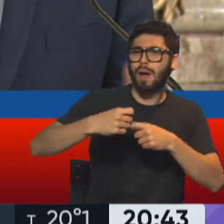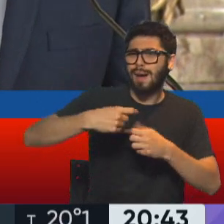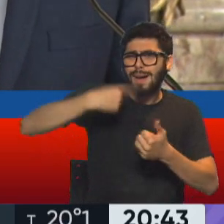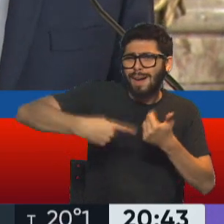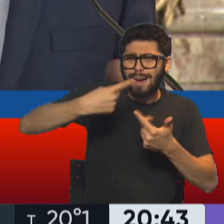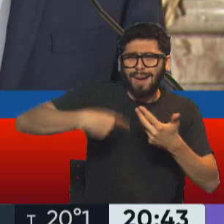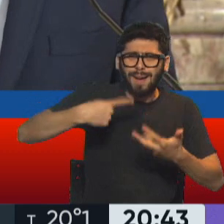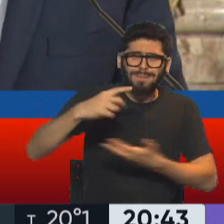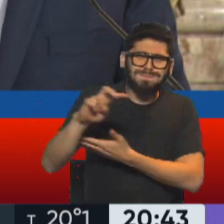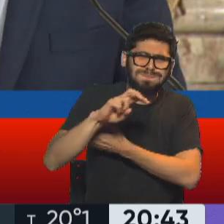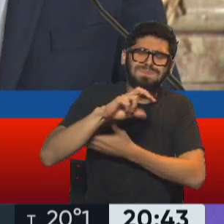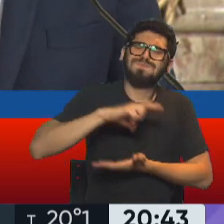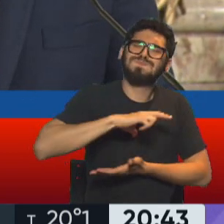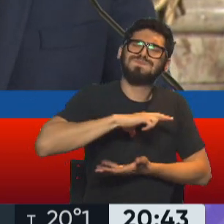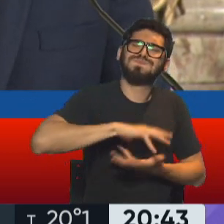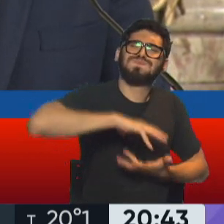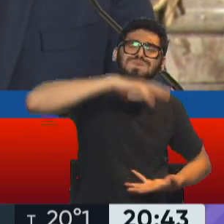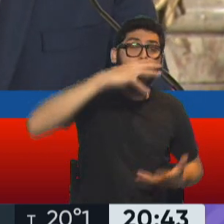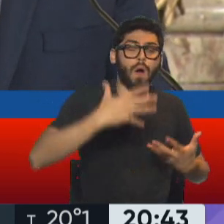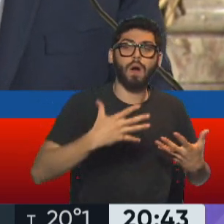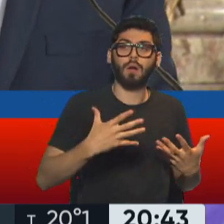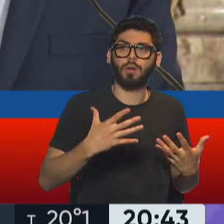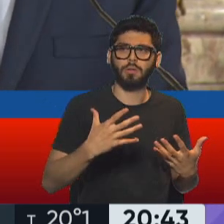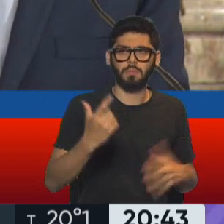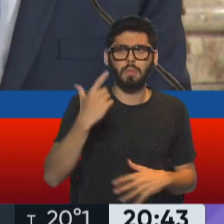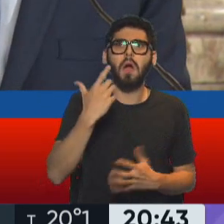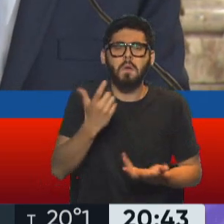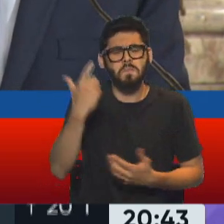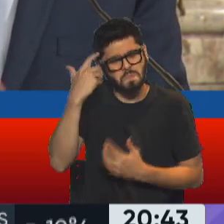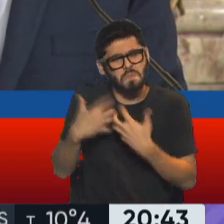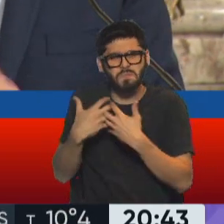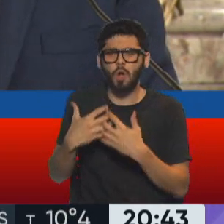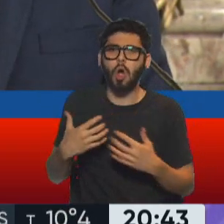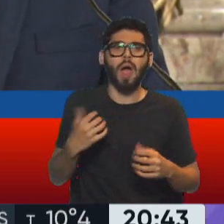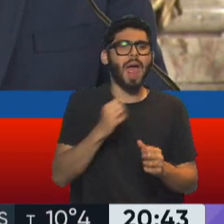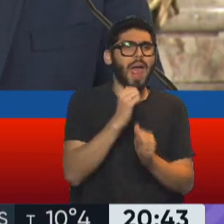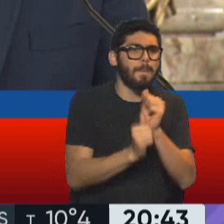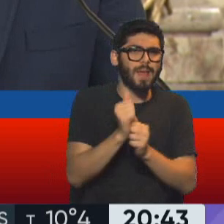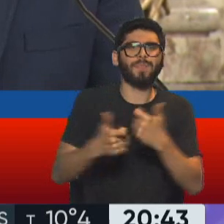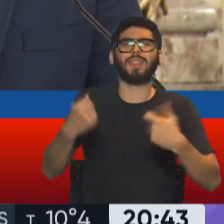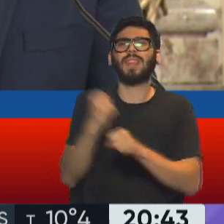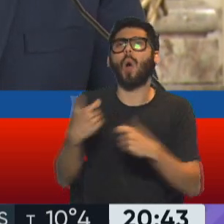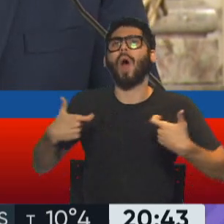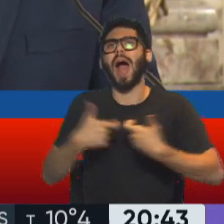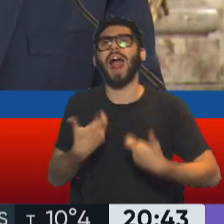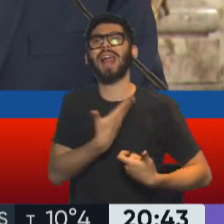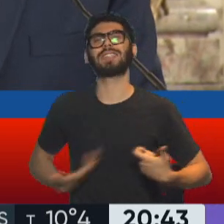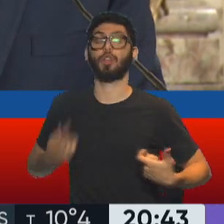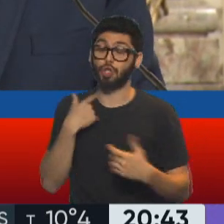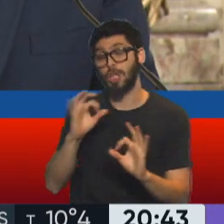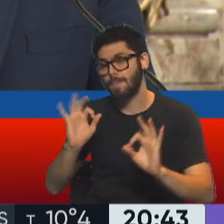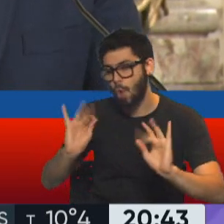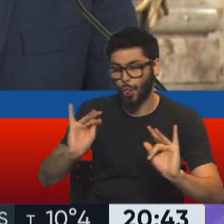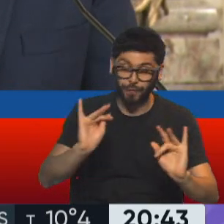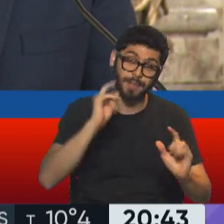que replantear qué empresas pueden trabajar con el Estado, qué empresas se benefician del Estado. Yo sé que es muy difícil el planteo que estoy haciendo, ya